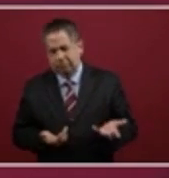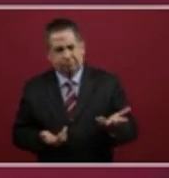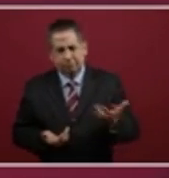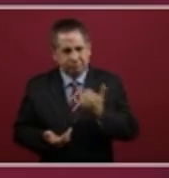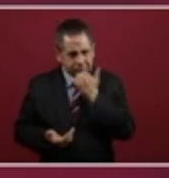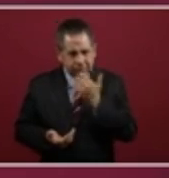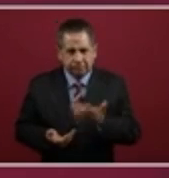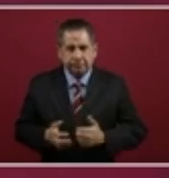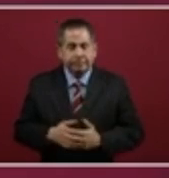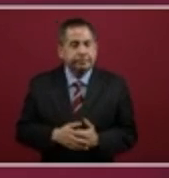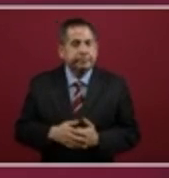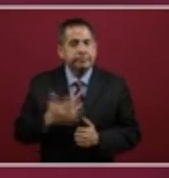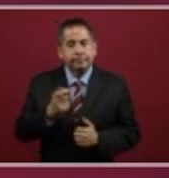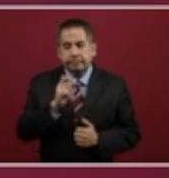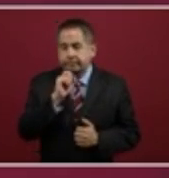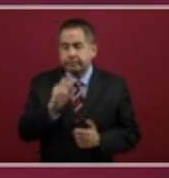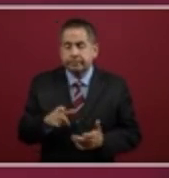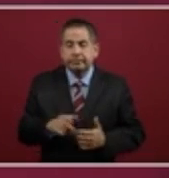habían